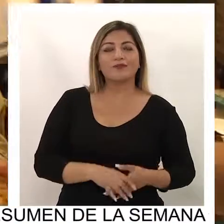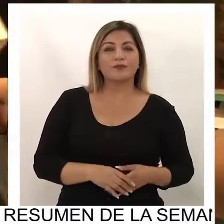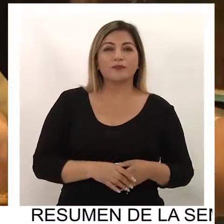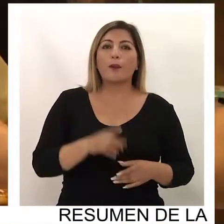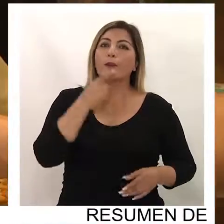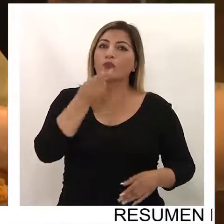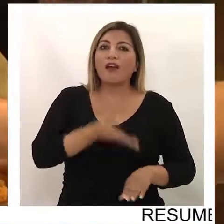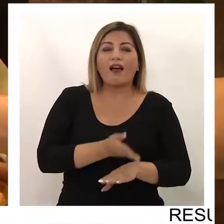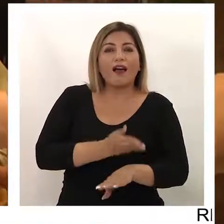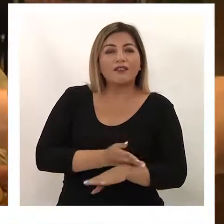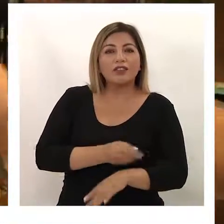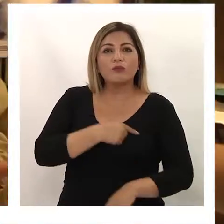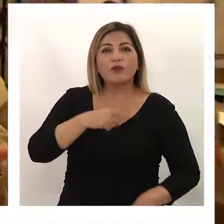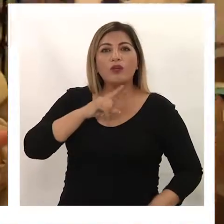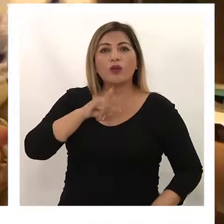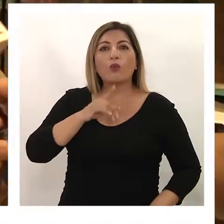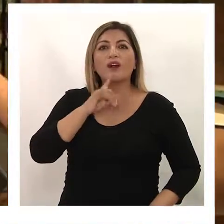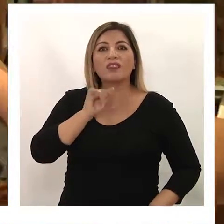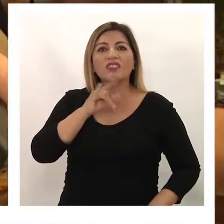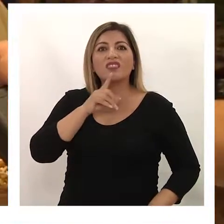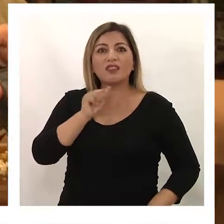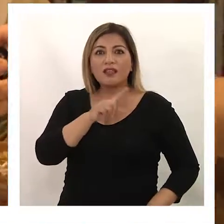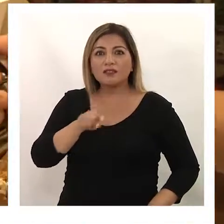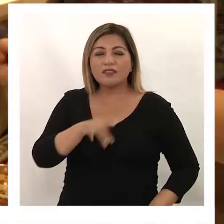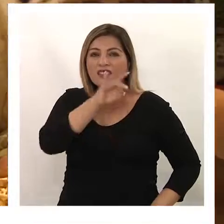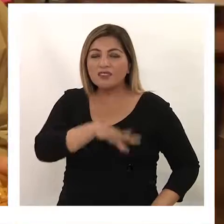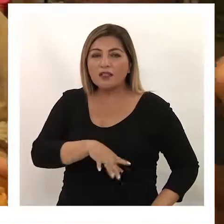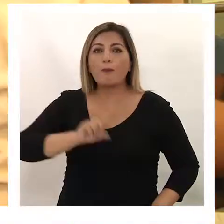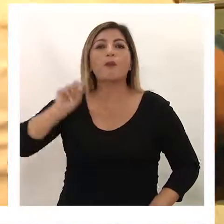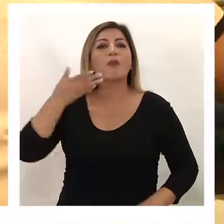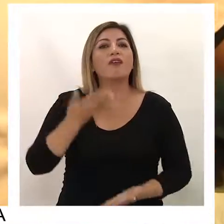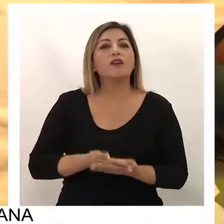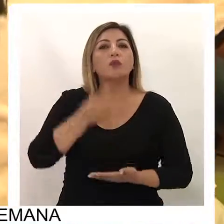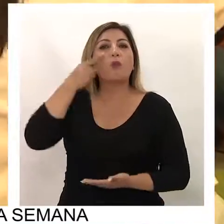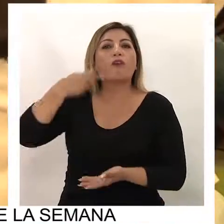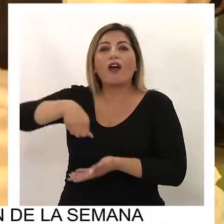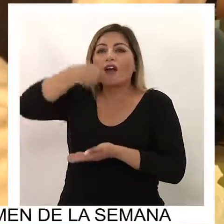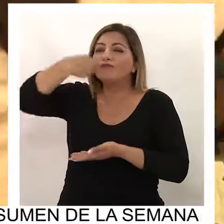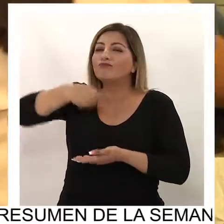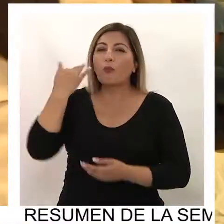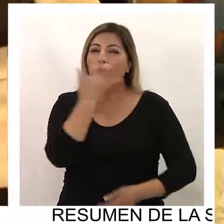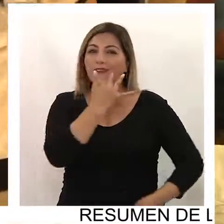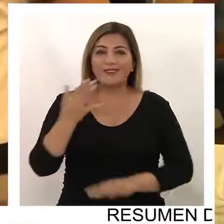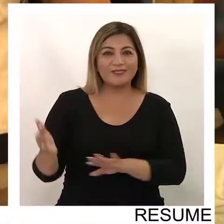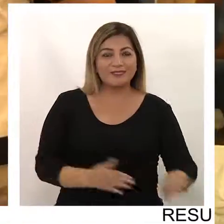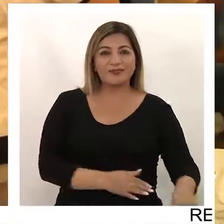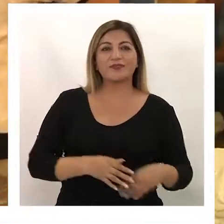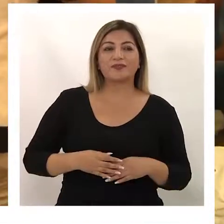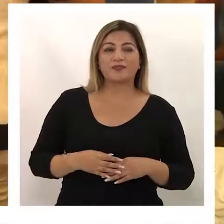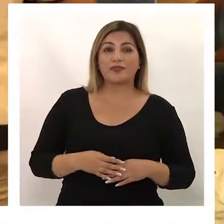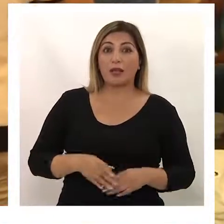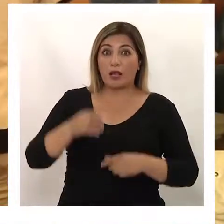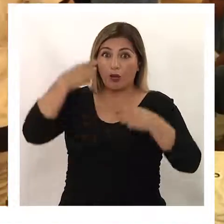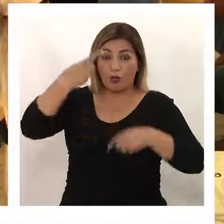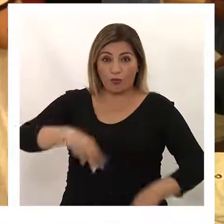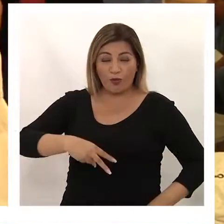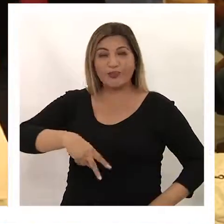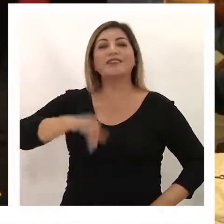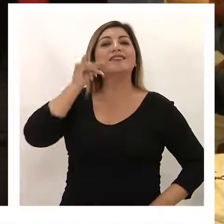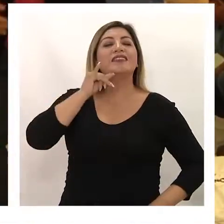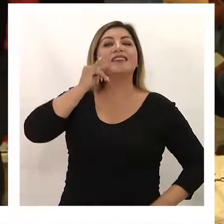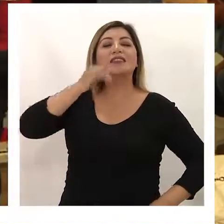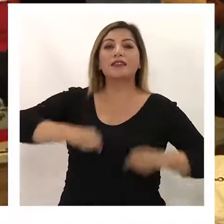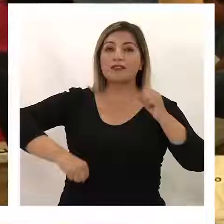chilena? No, no la había probado, primera vez, pero muy rico, muy rico Para los empresarios aiquiqueños que integraron esta delegación